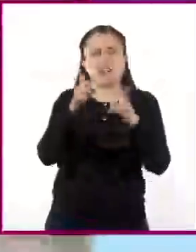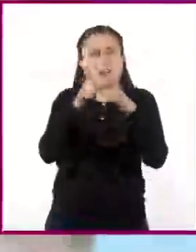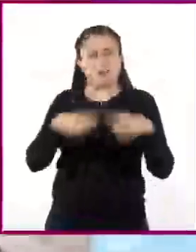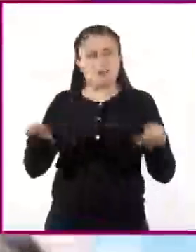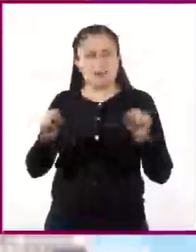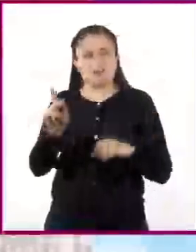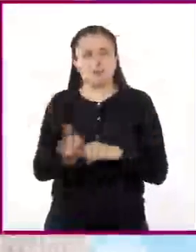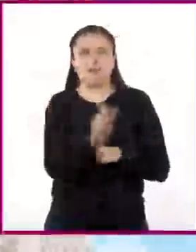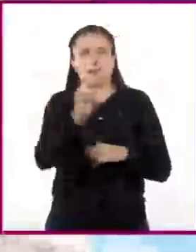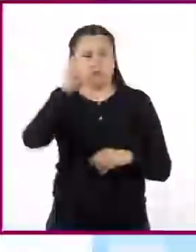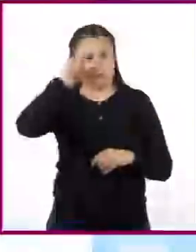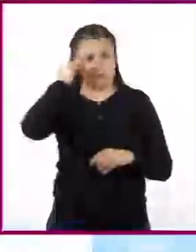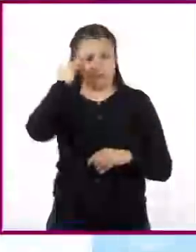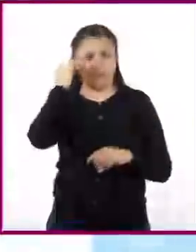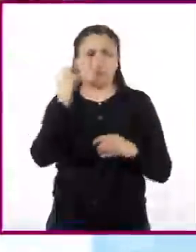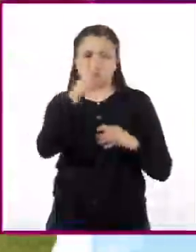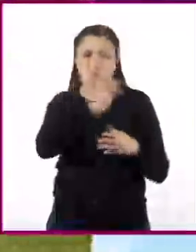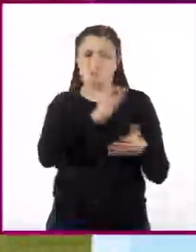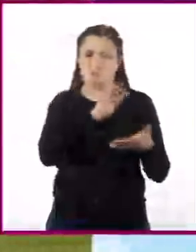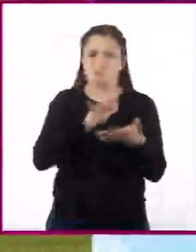Lingüísticos de los Pueblos Indígenas.